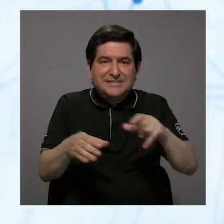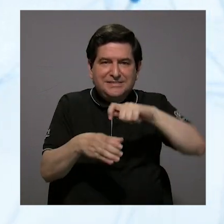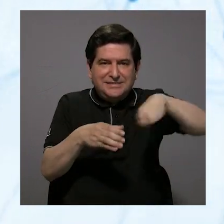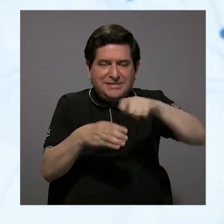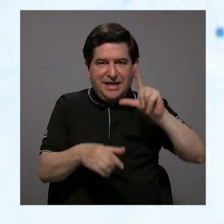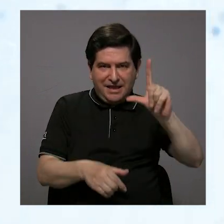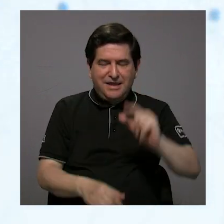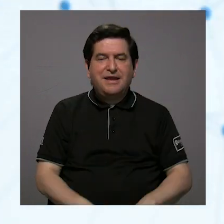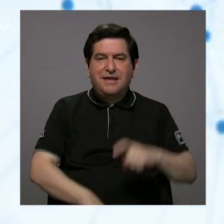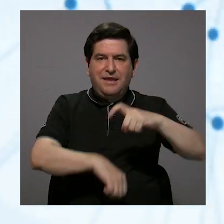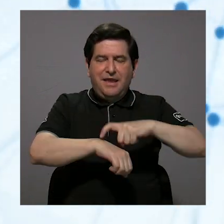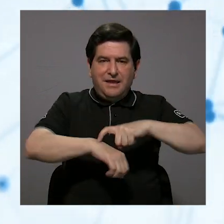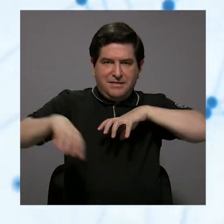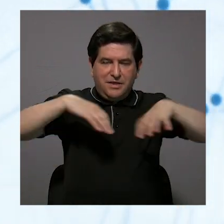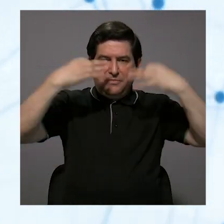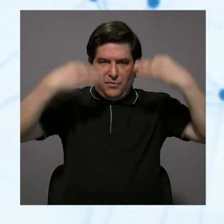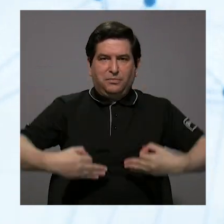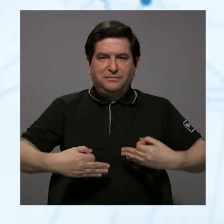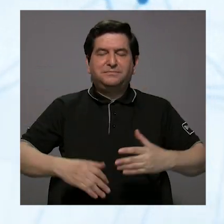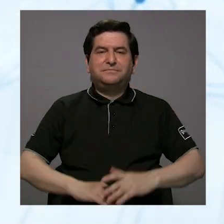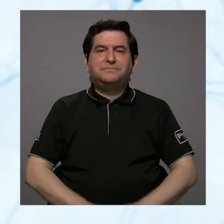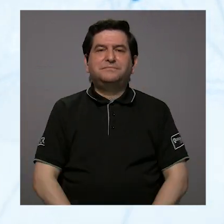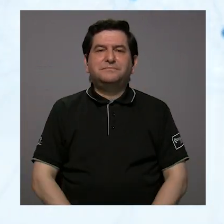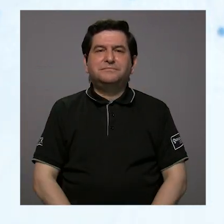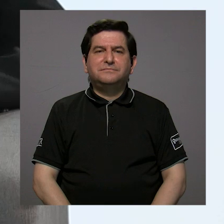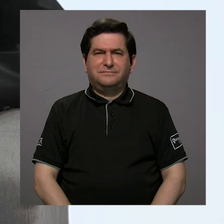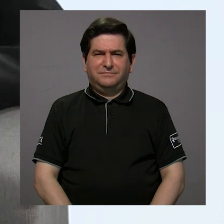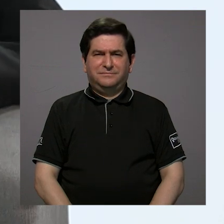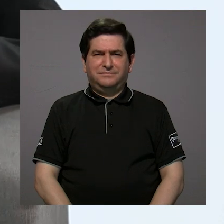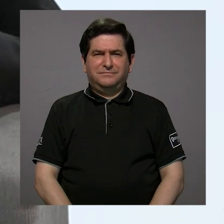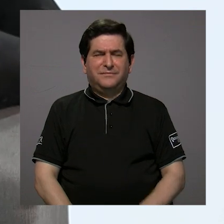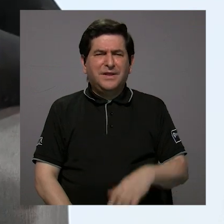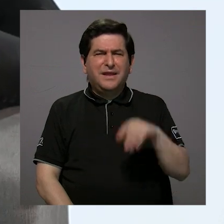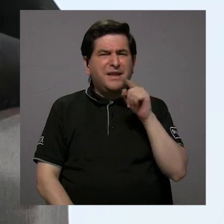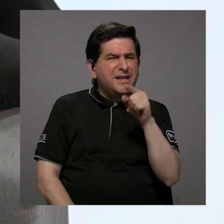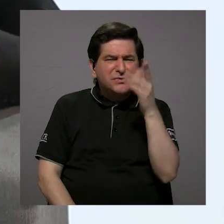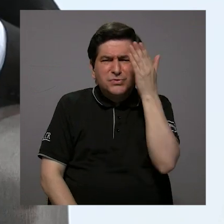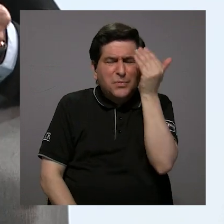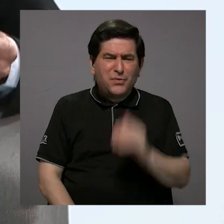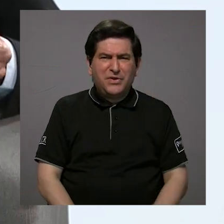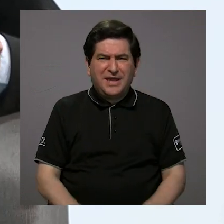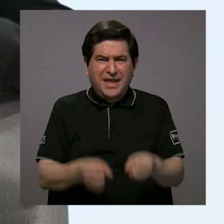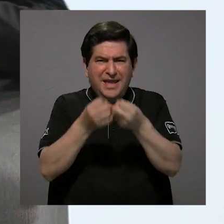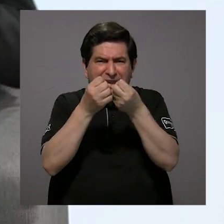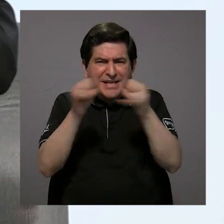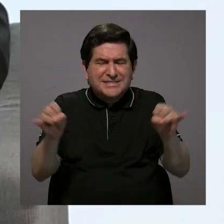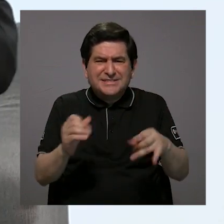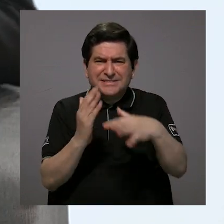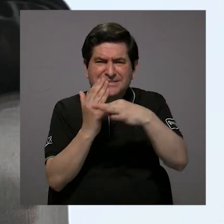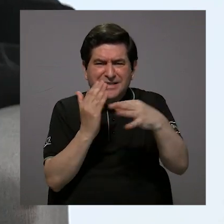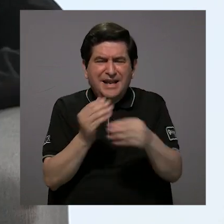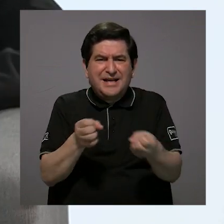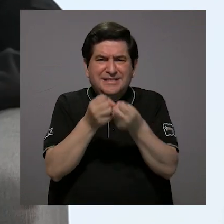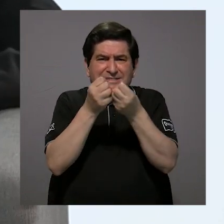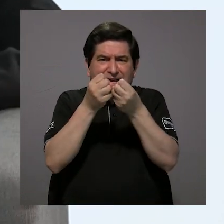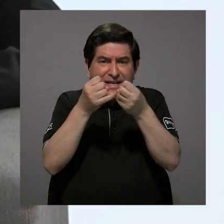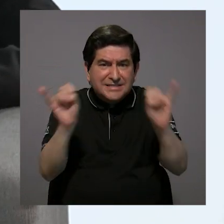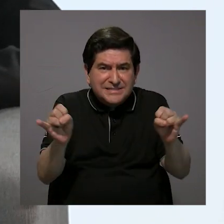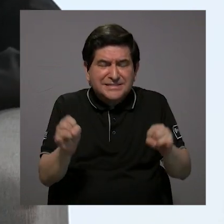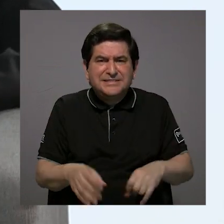deslactosada durante el ejercicio. ¿Y por qué casualmente descremada